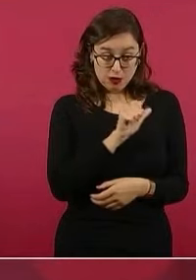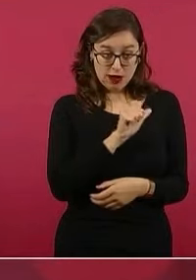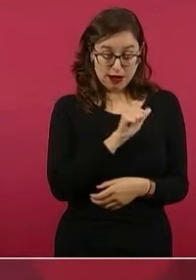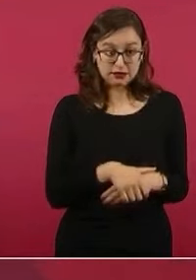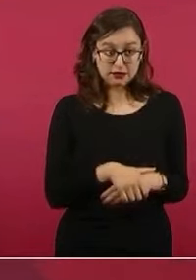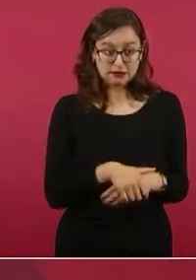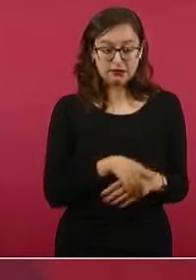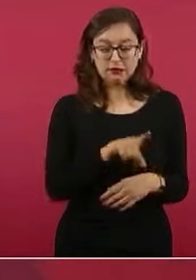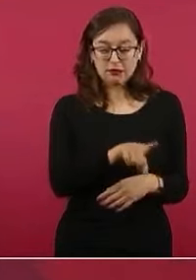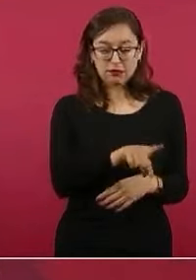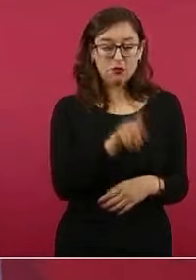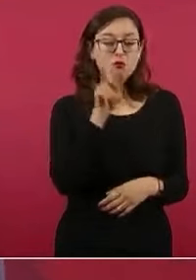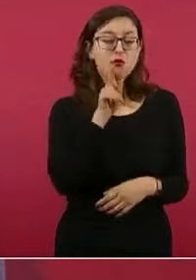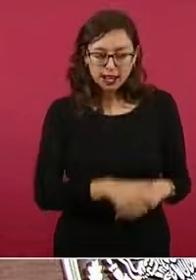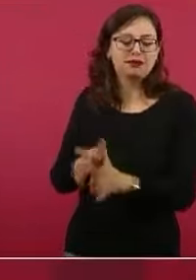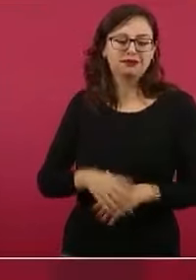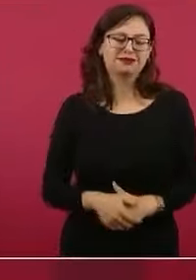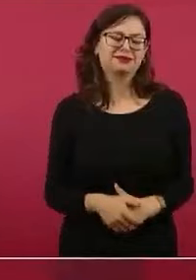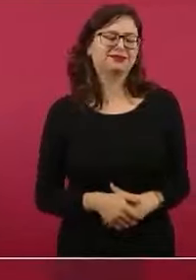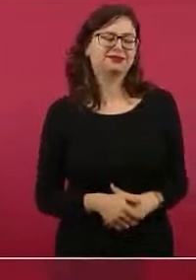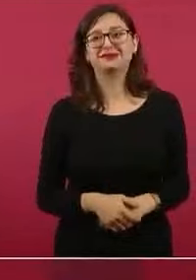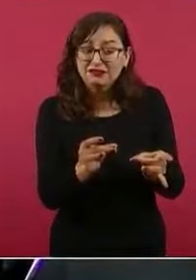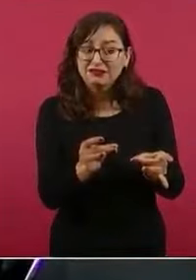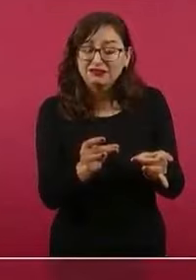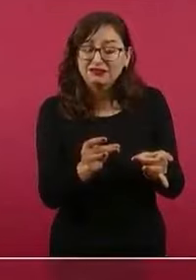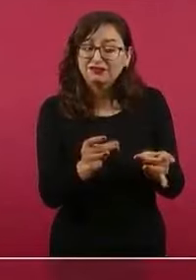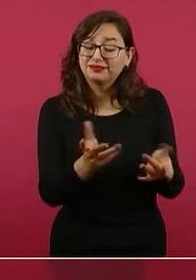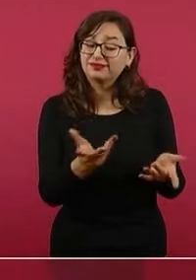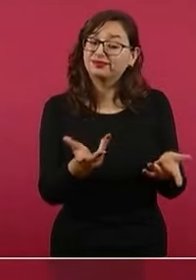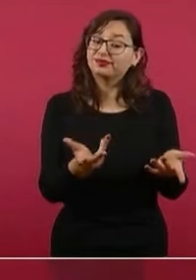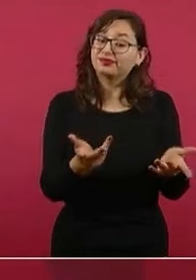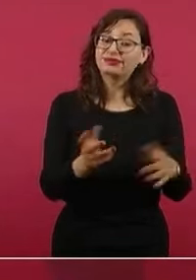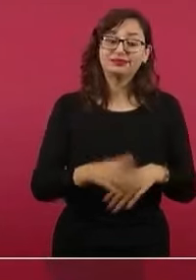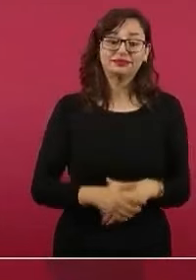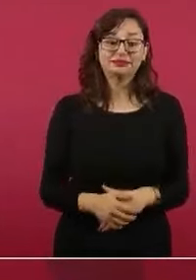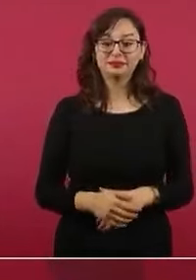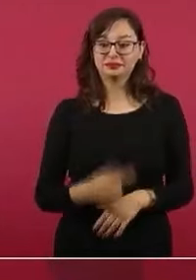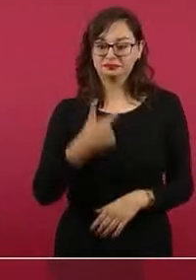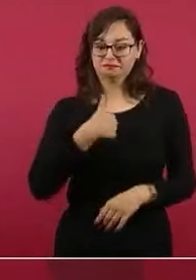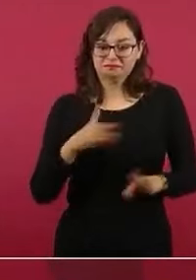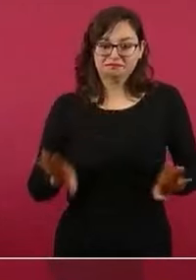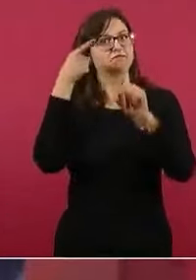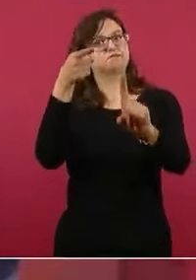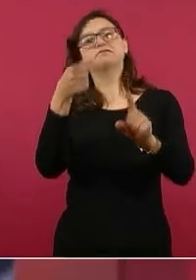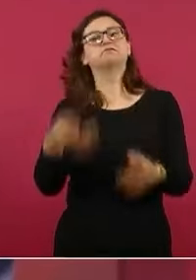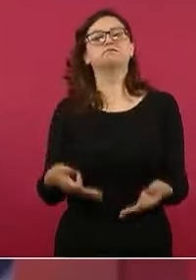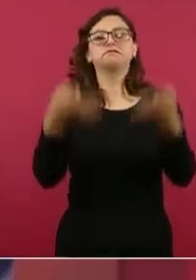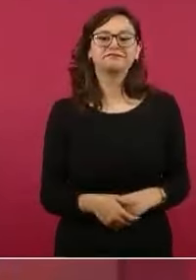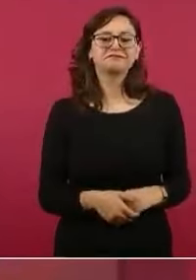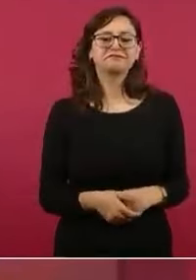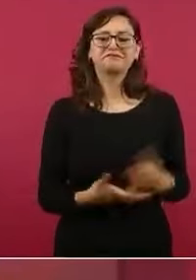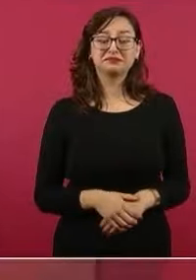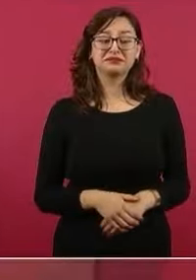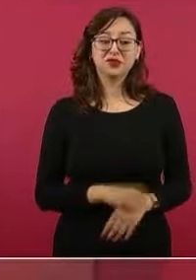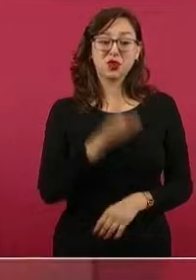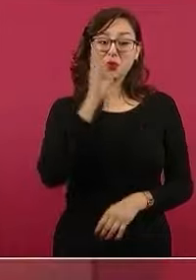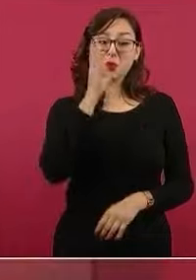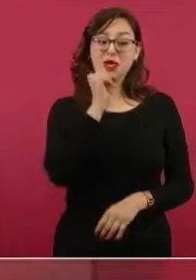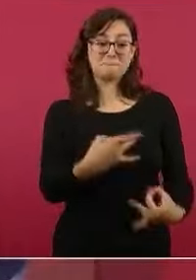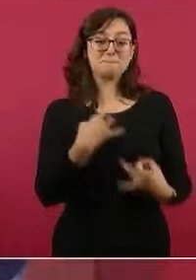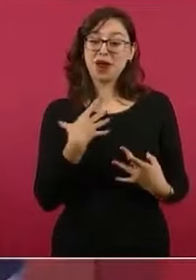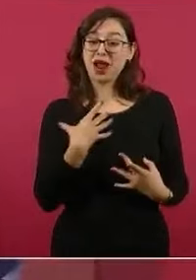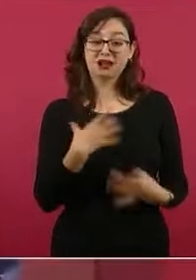Guzmán Loera. Imagínense ese periodismo. ¿De qué nivel? Nosotros tenemos principios, tenemos ideales. Por eso no pueden, van a poder.